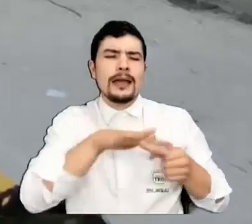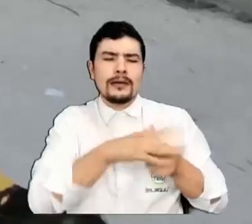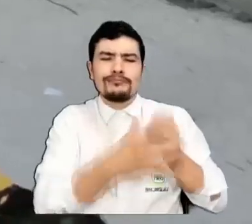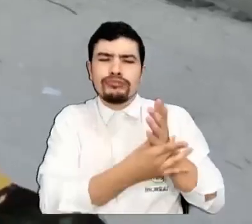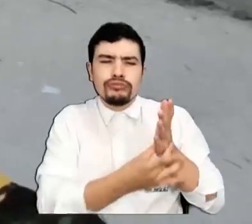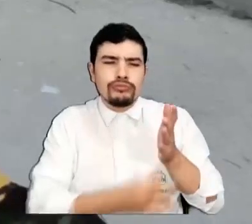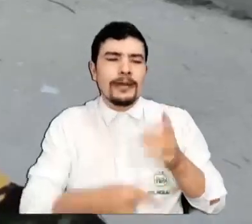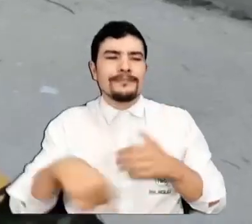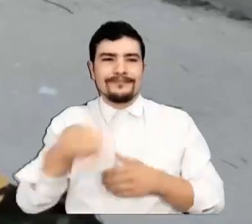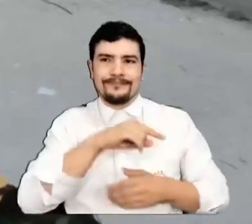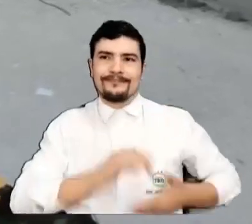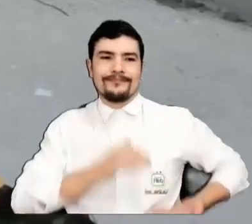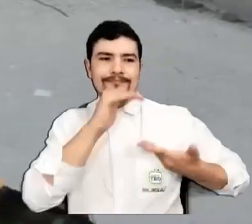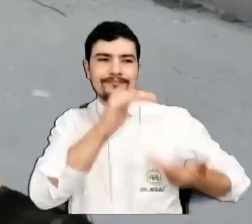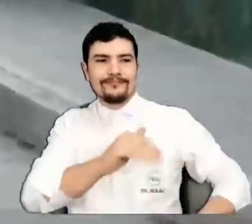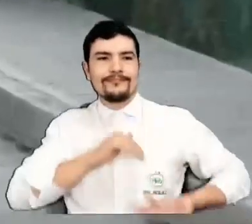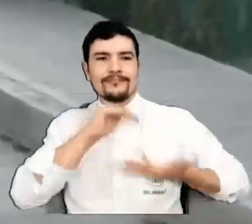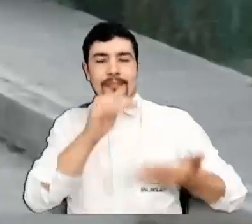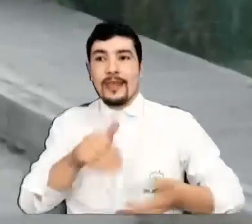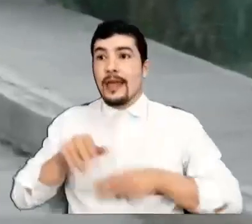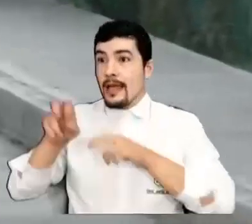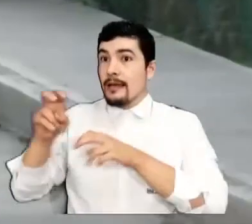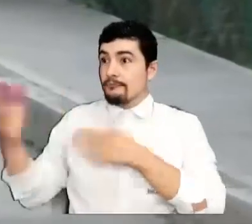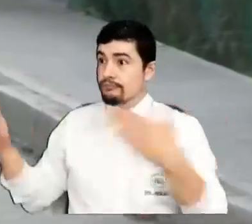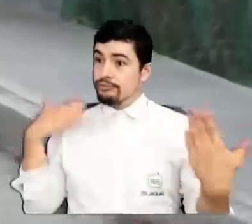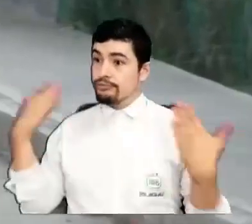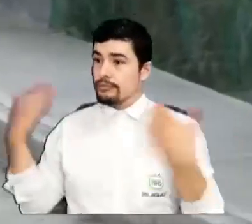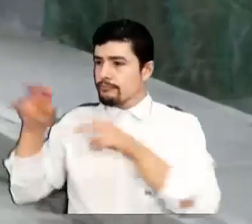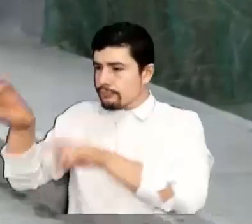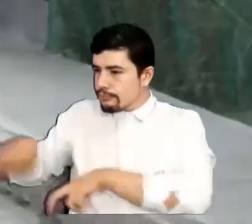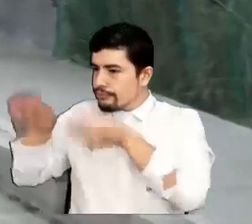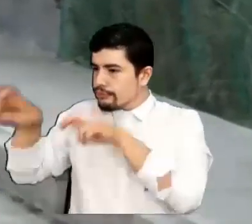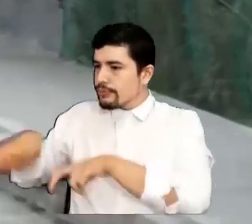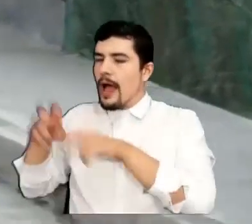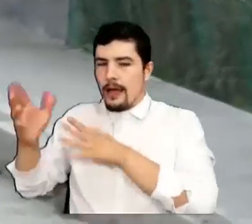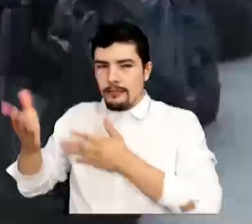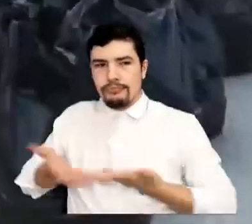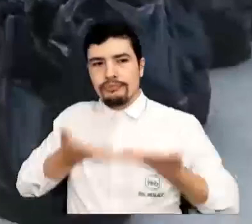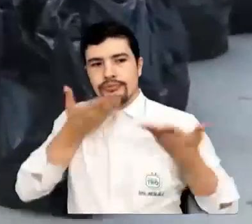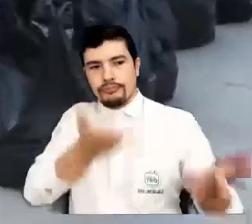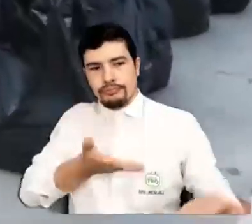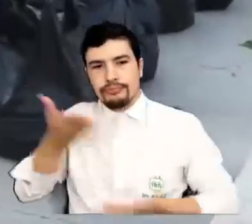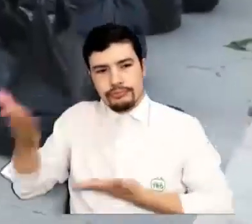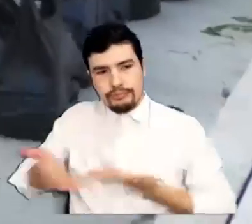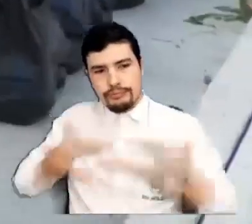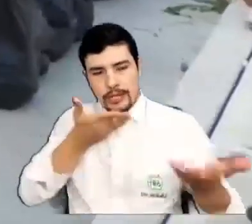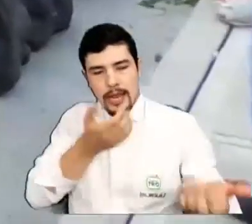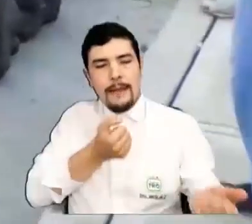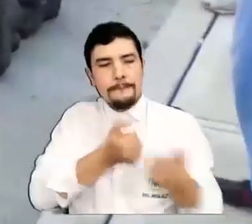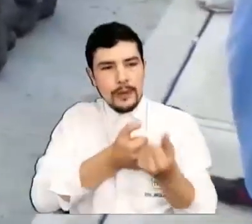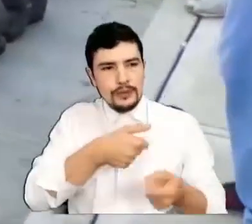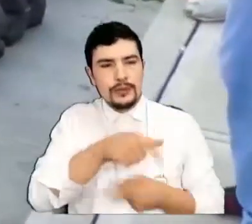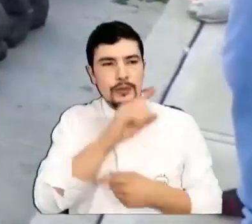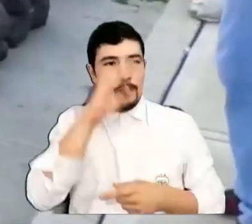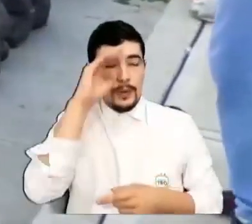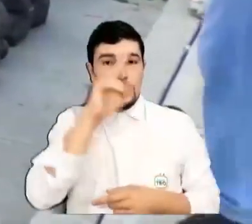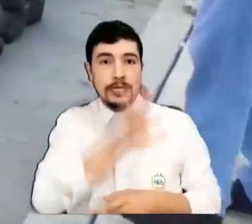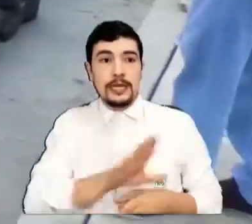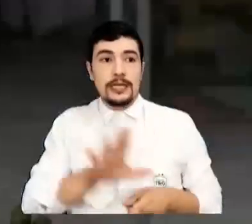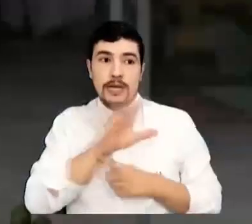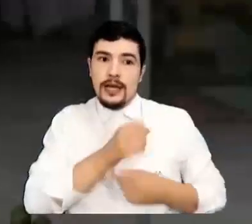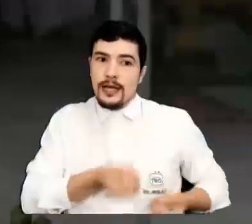solucionar en parte la difícil situación que viven estas personas que por cumplir el aislamiento preventivo no pueden salir a